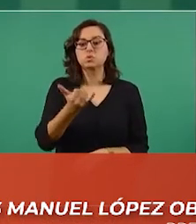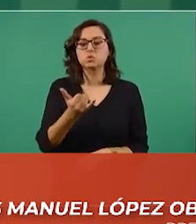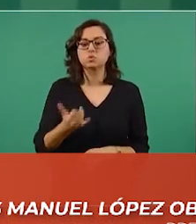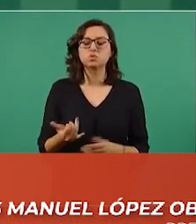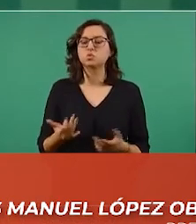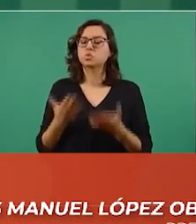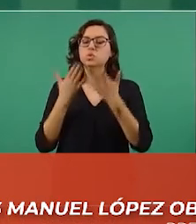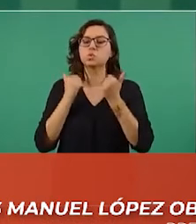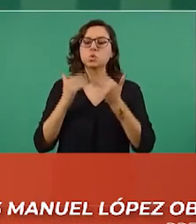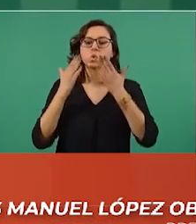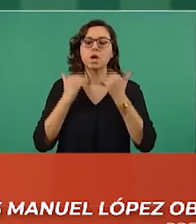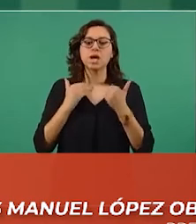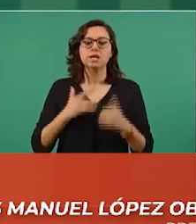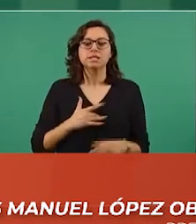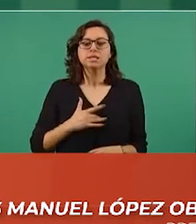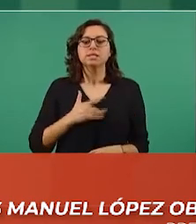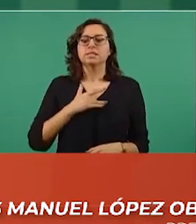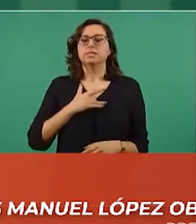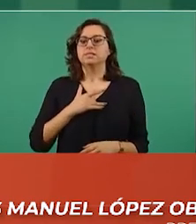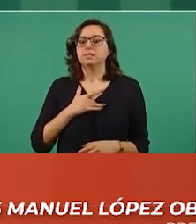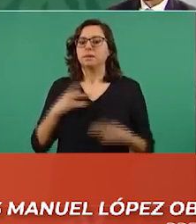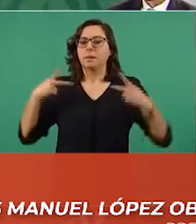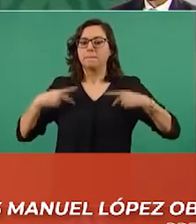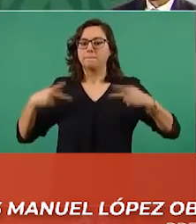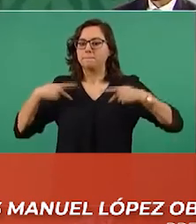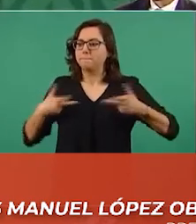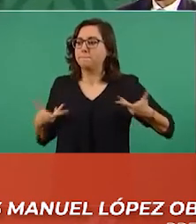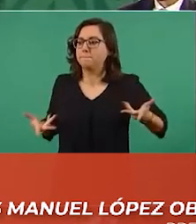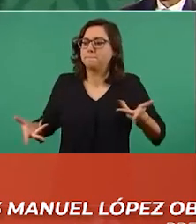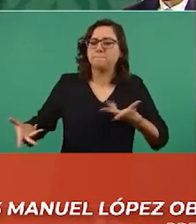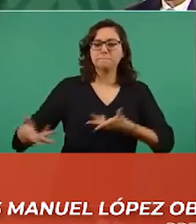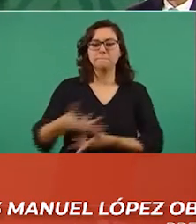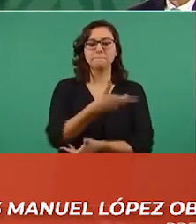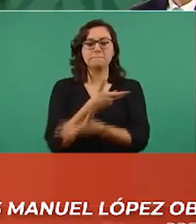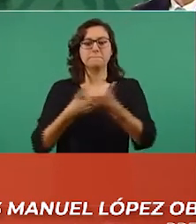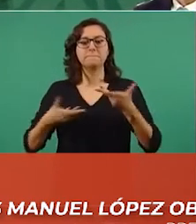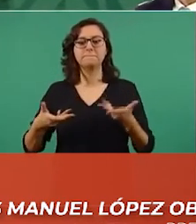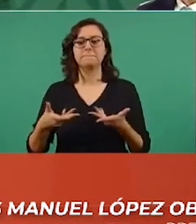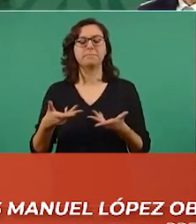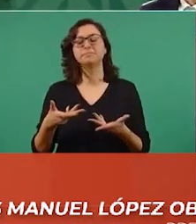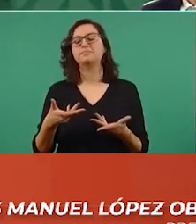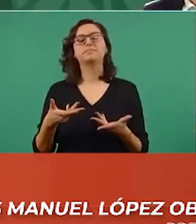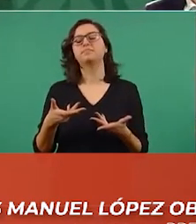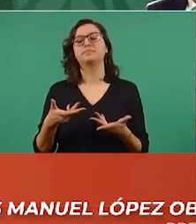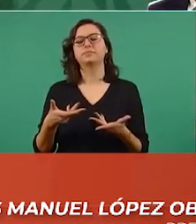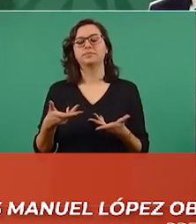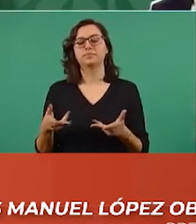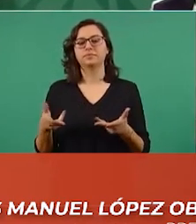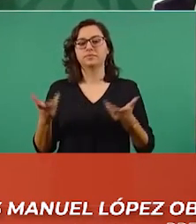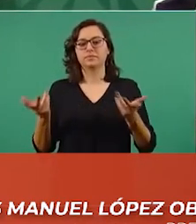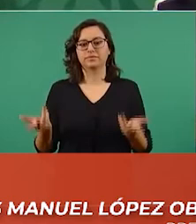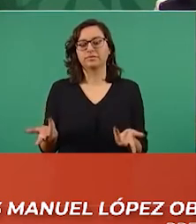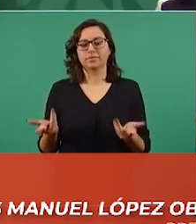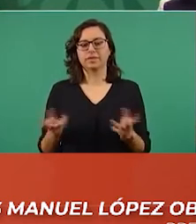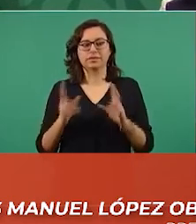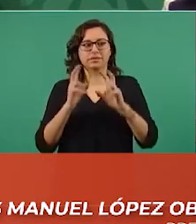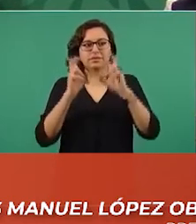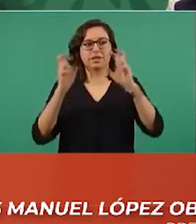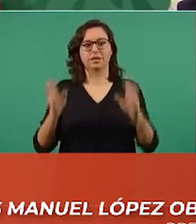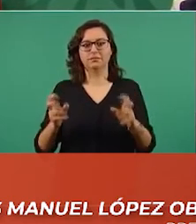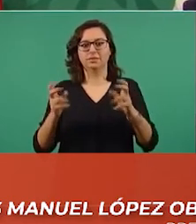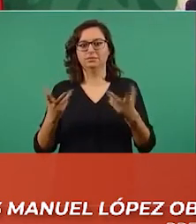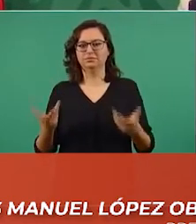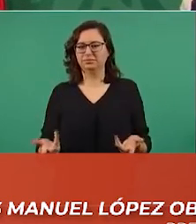sensibilidad completa, porque esto no es un asunto solo técnico, pues es de